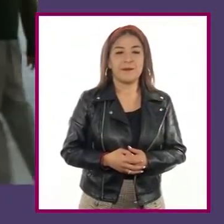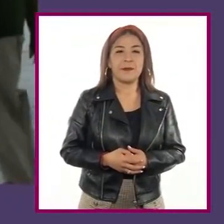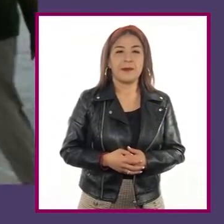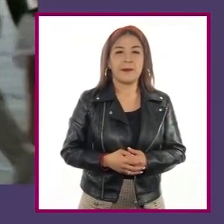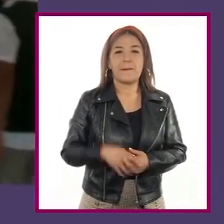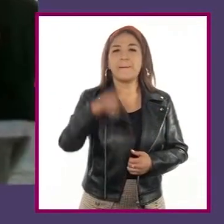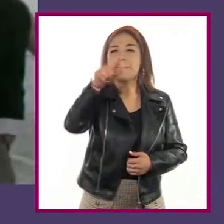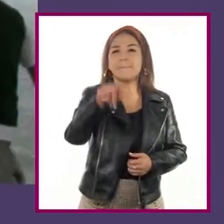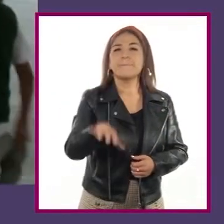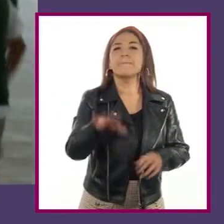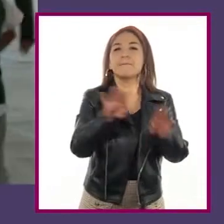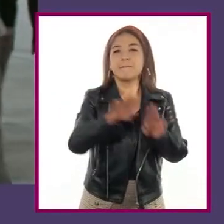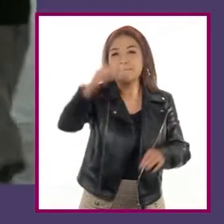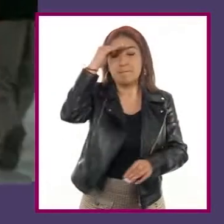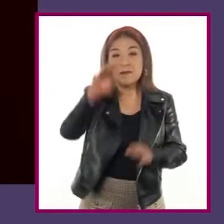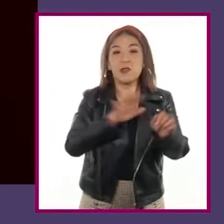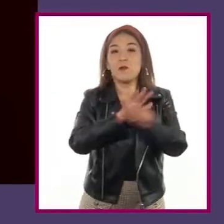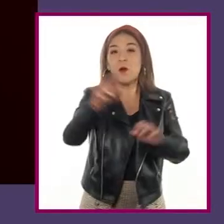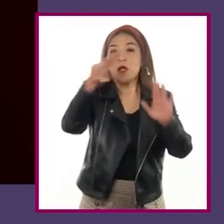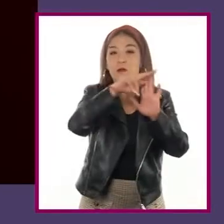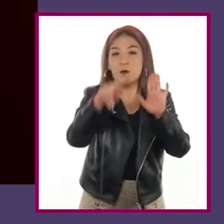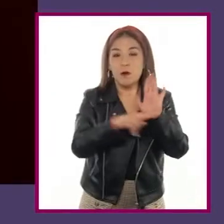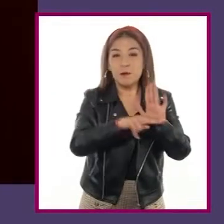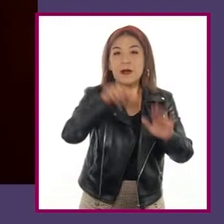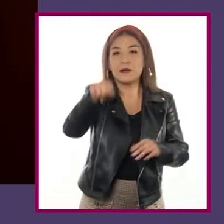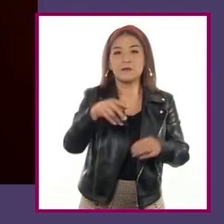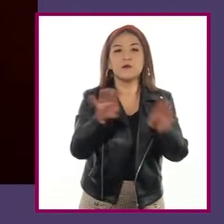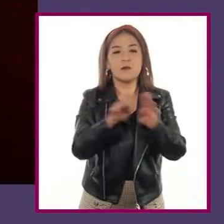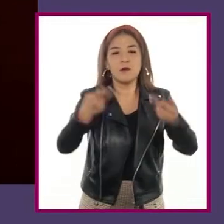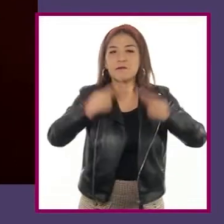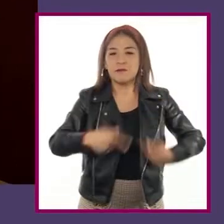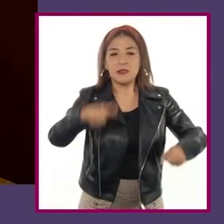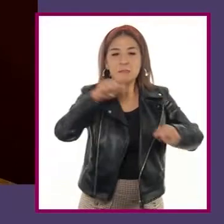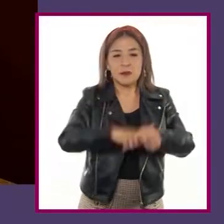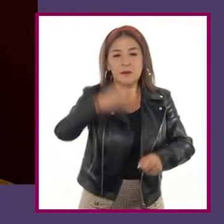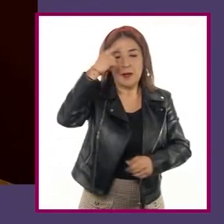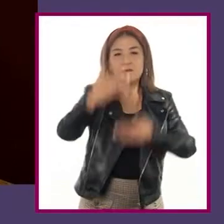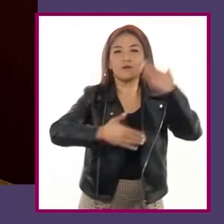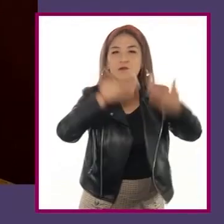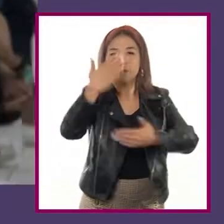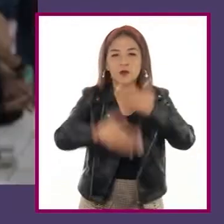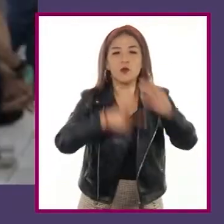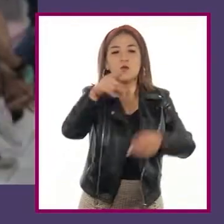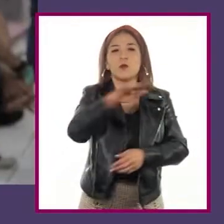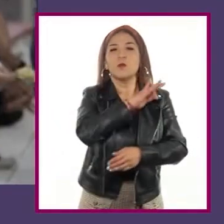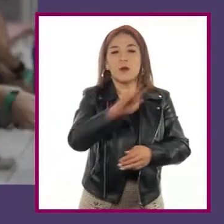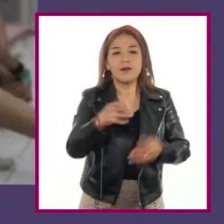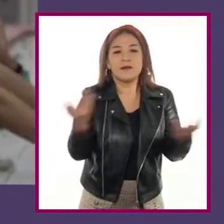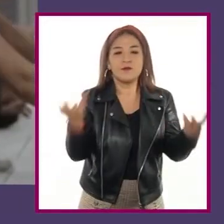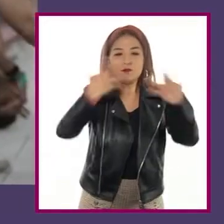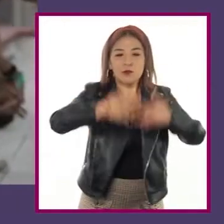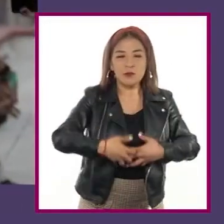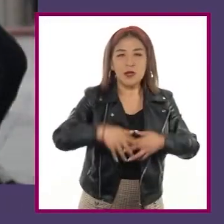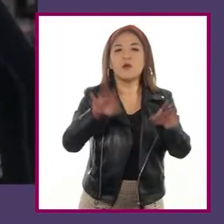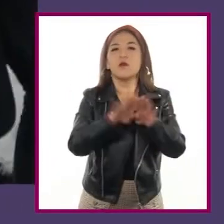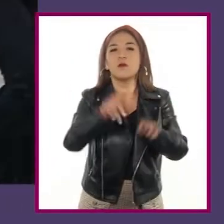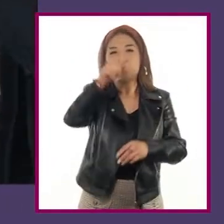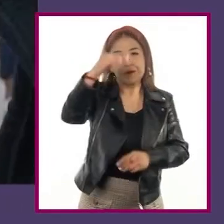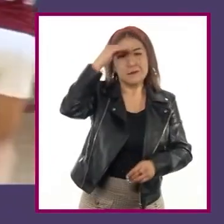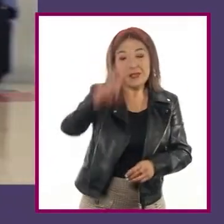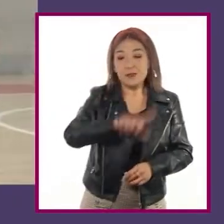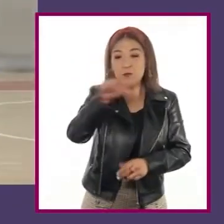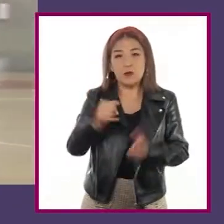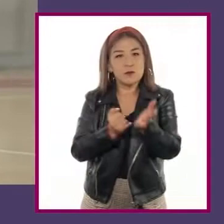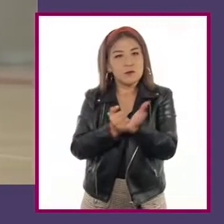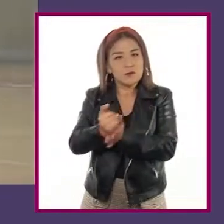Elegimos las normas o los principios morales a partir de la reflexión y el desarrollo de habilidades que nos permiten emitir juicios